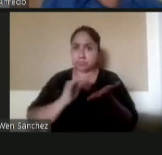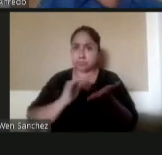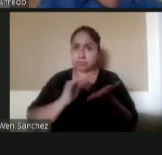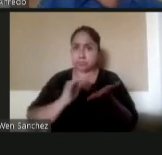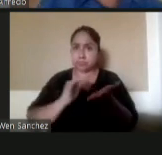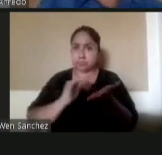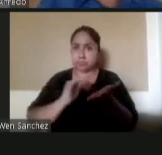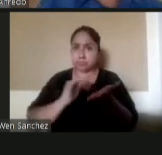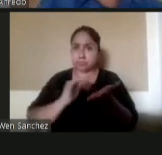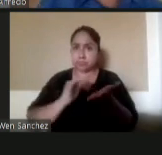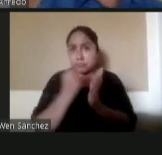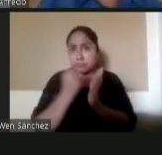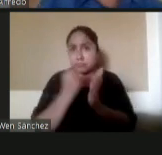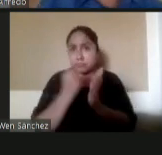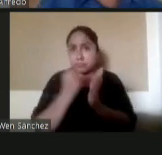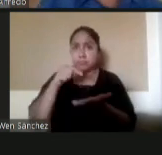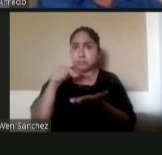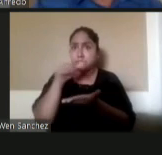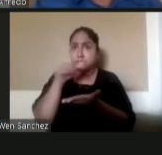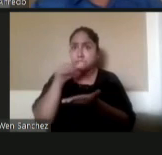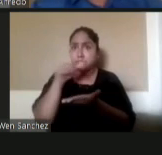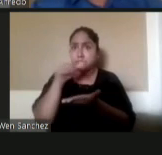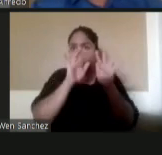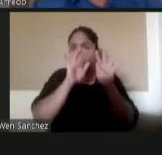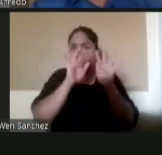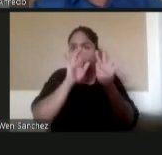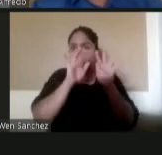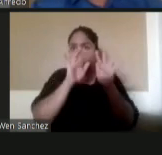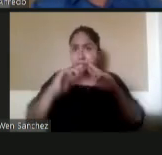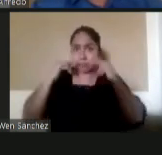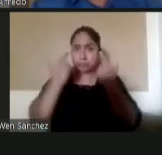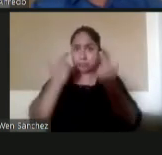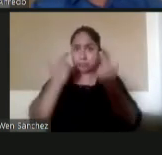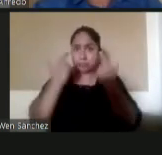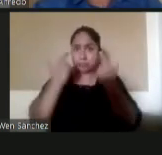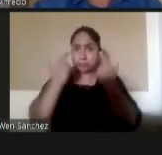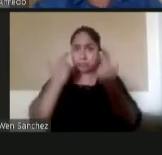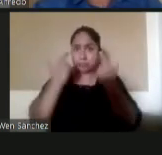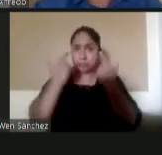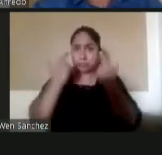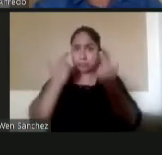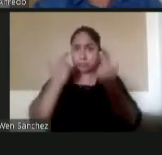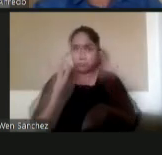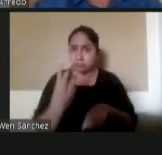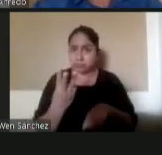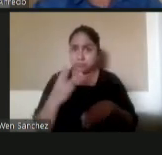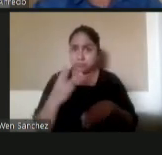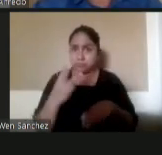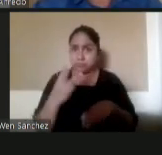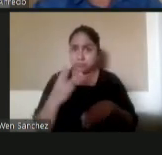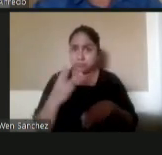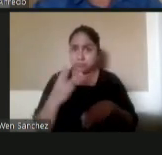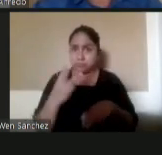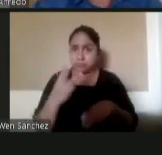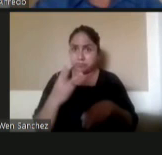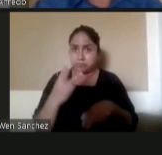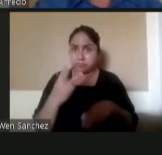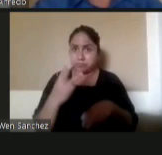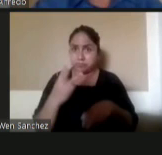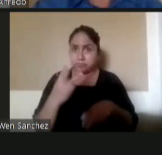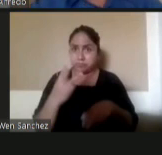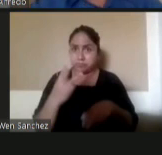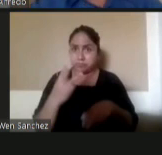en su caso, del acta de la sesión 73 ordinaria de este honorable ayuntamiento. Documento que se circuló